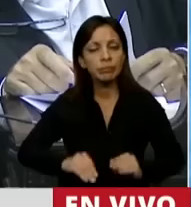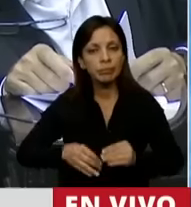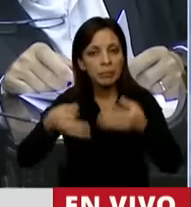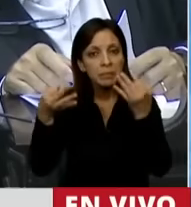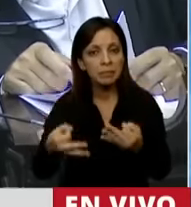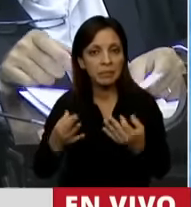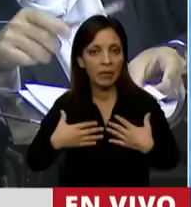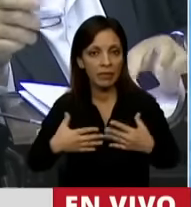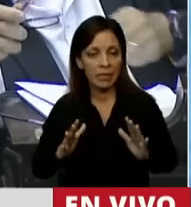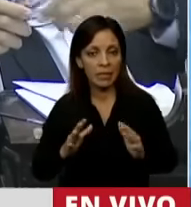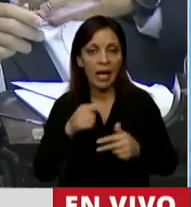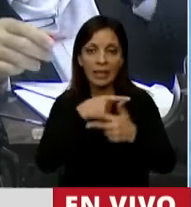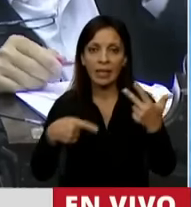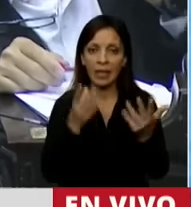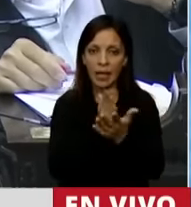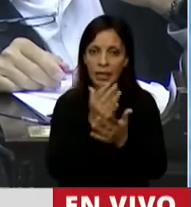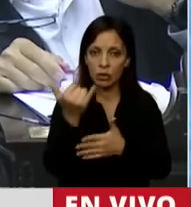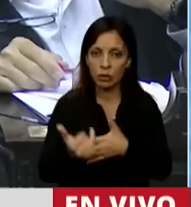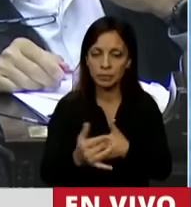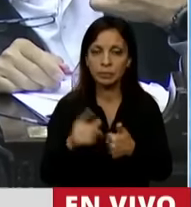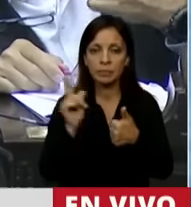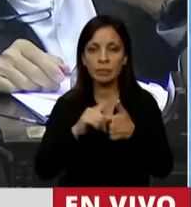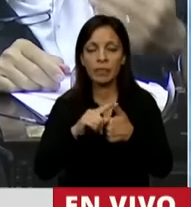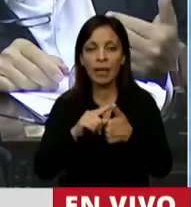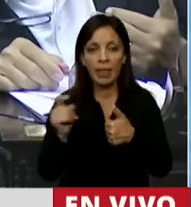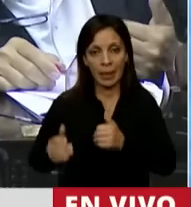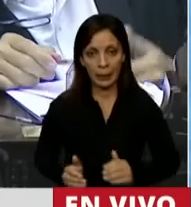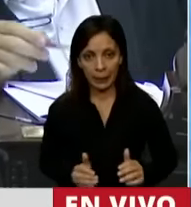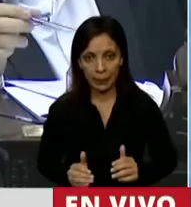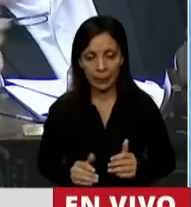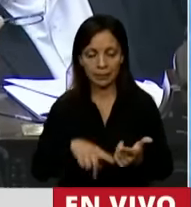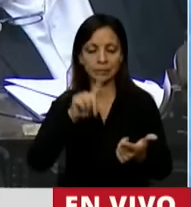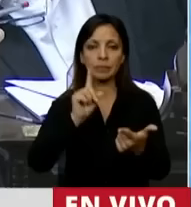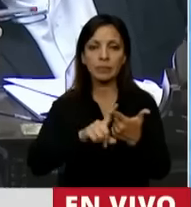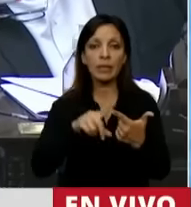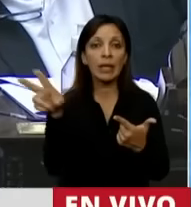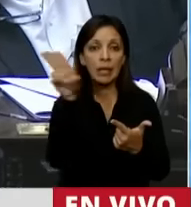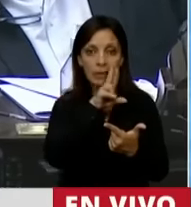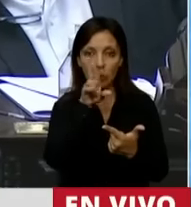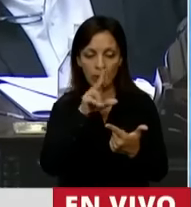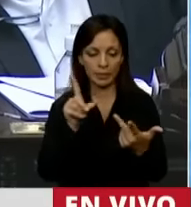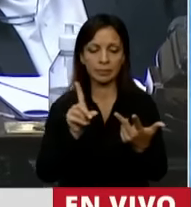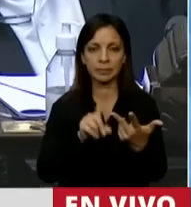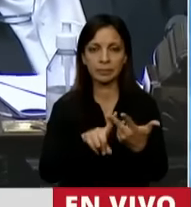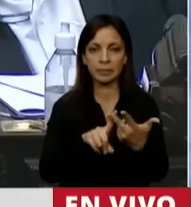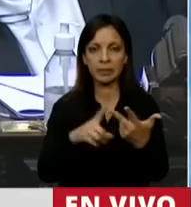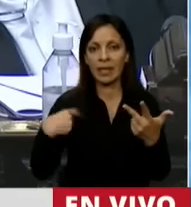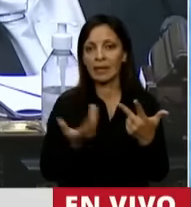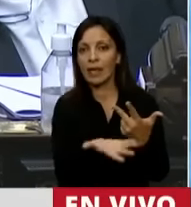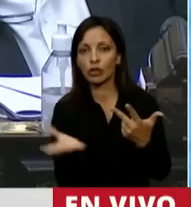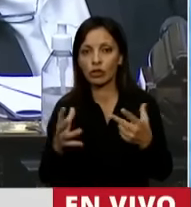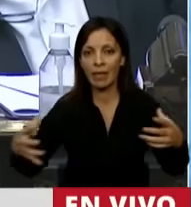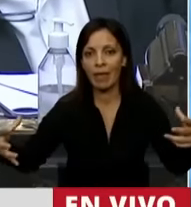esta situación hay tres derechos: el del concebido, el de la mujer y el de la sociedad